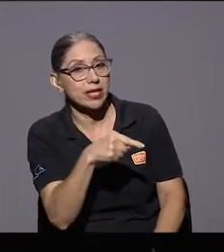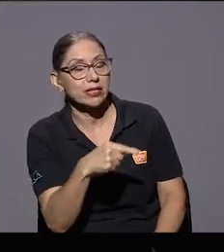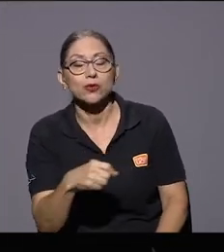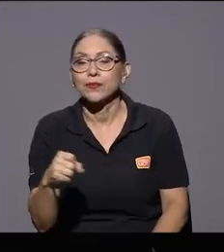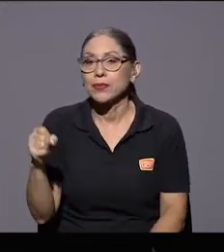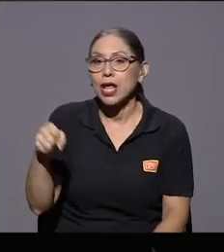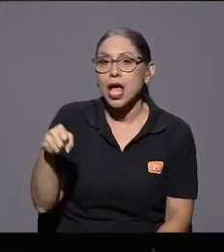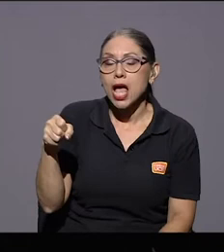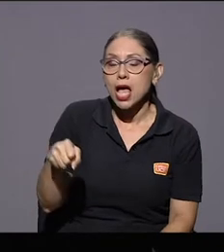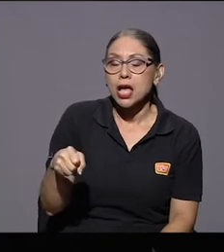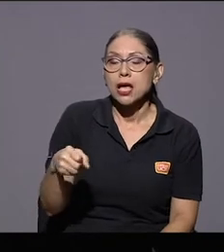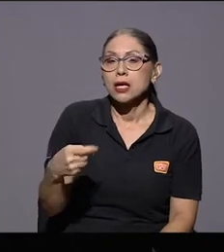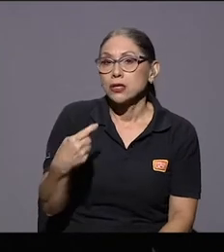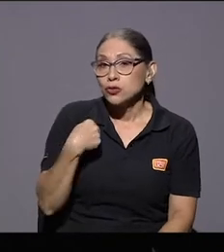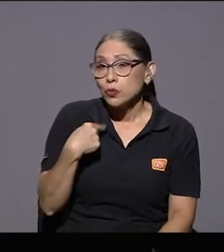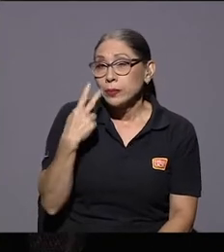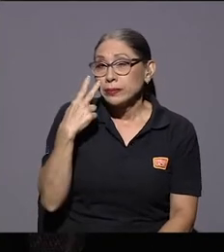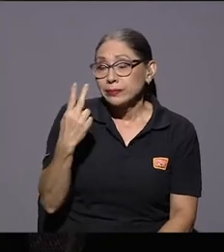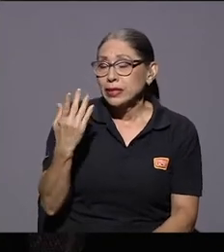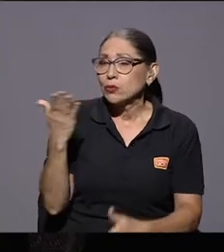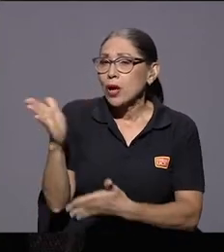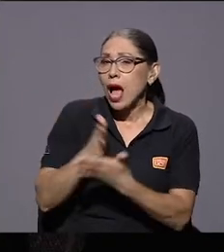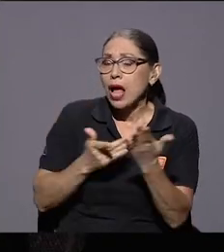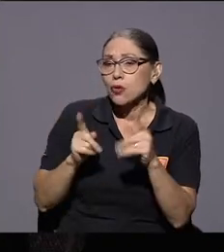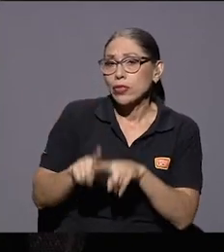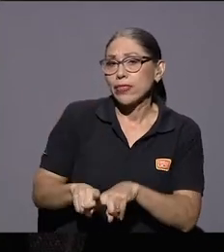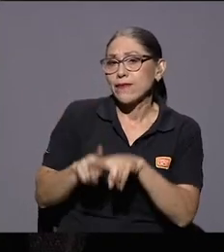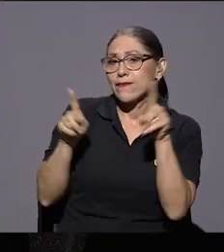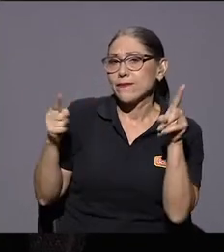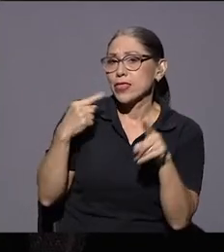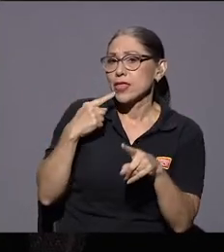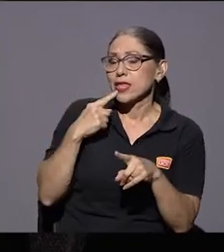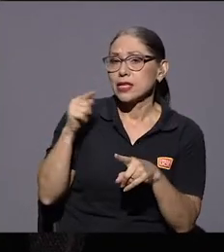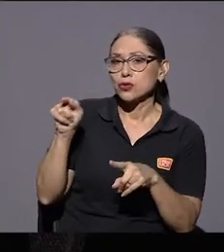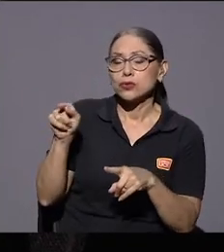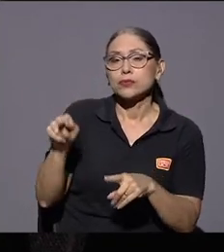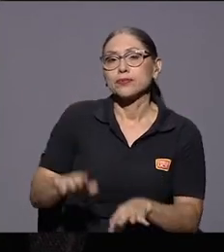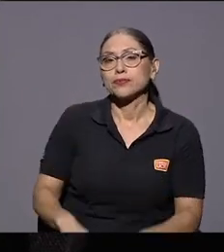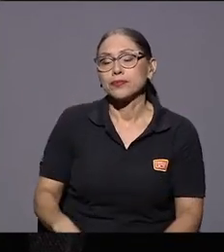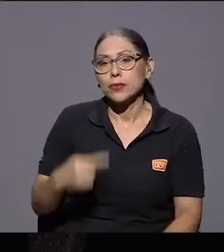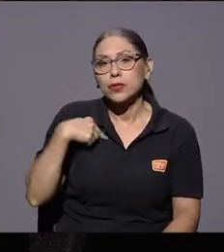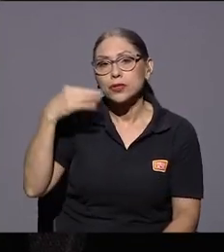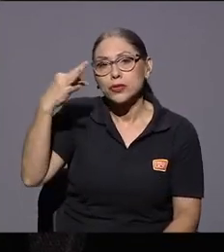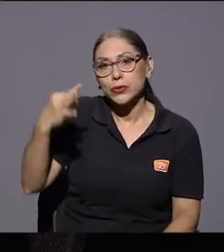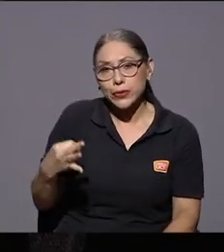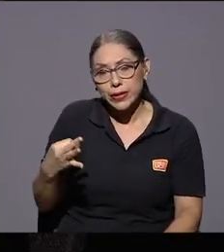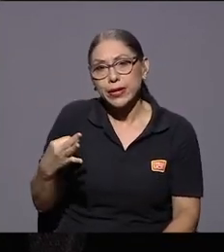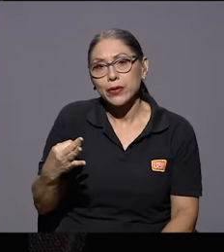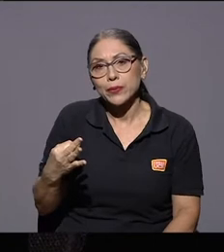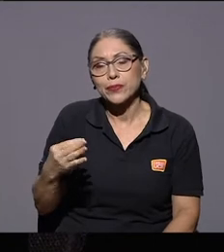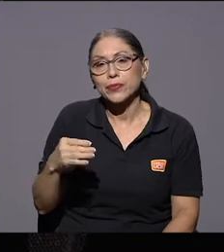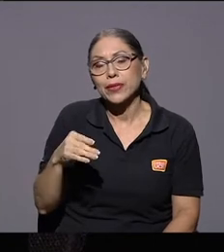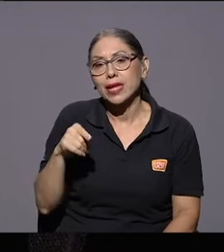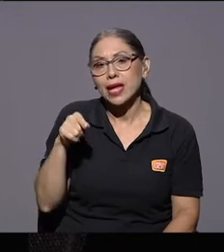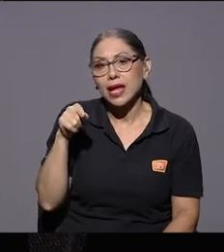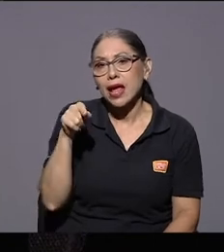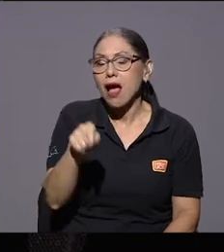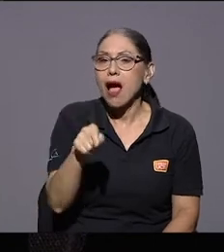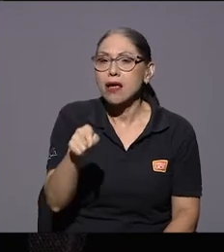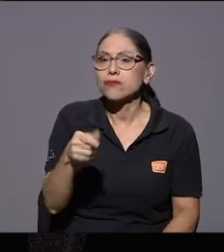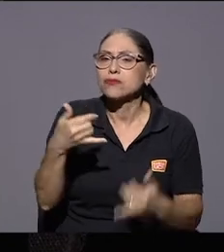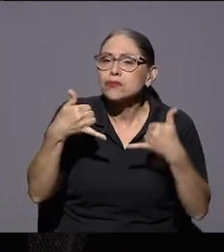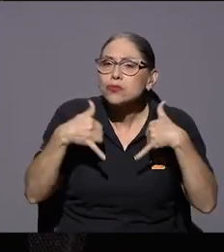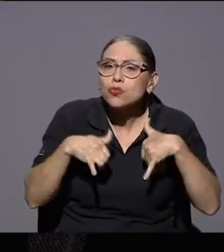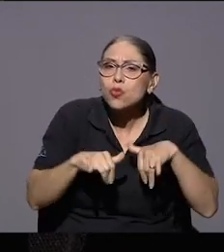encuentro una distancia, Marlon, con lo que estás señalando, es que yo creo que hay todavía un campo